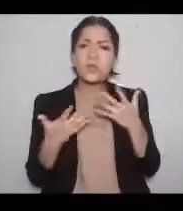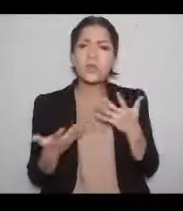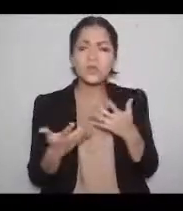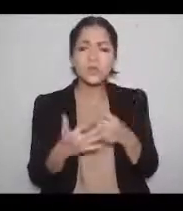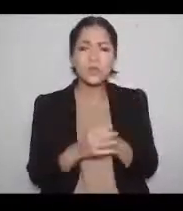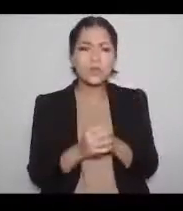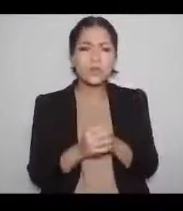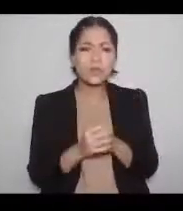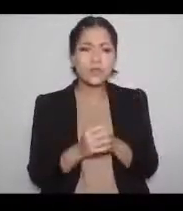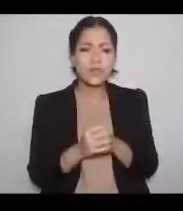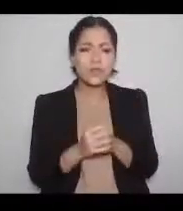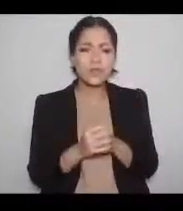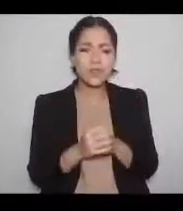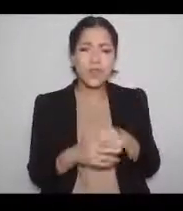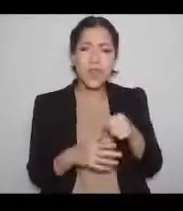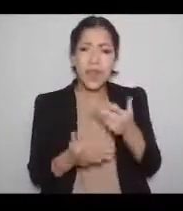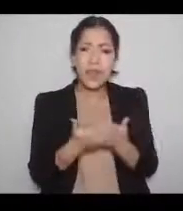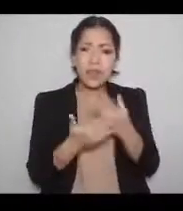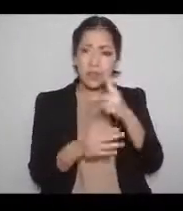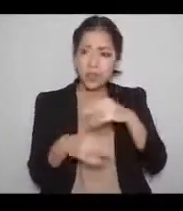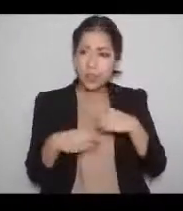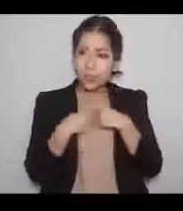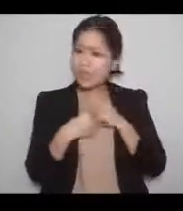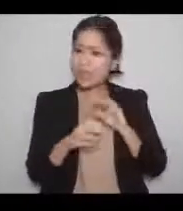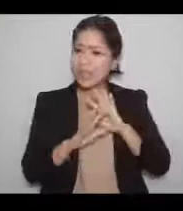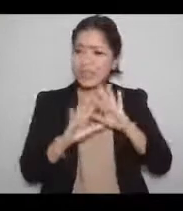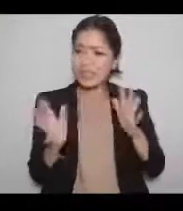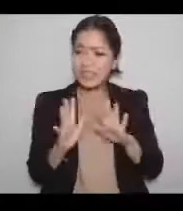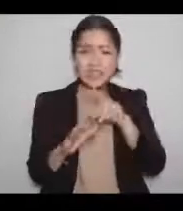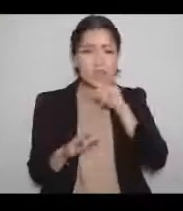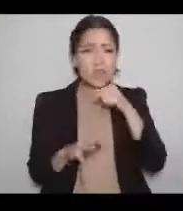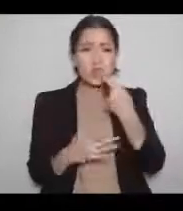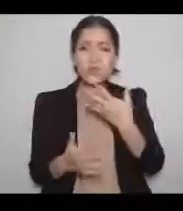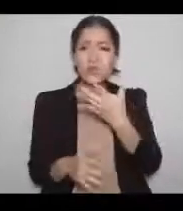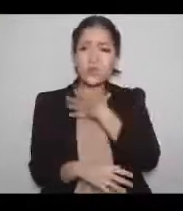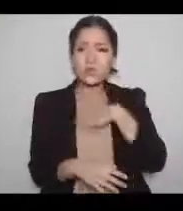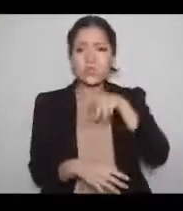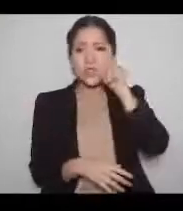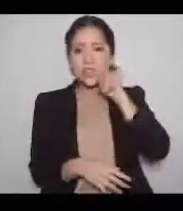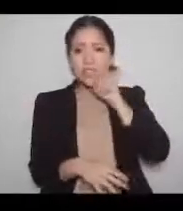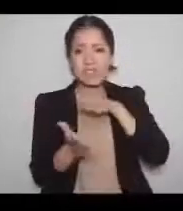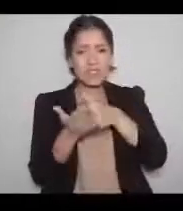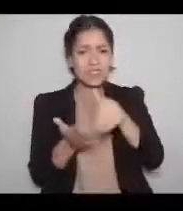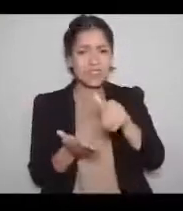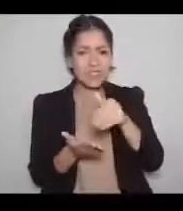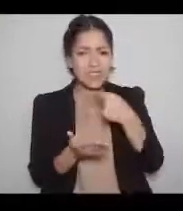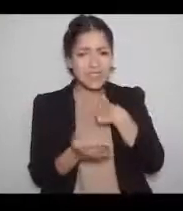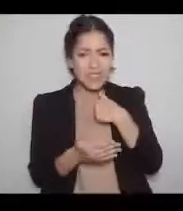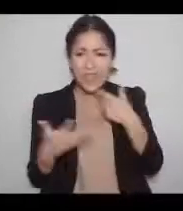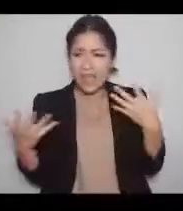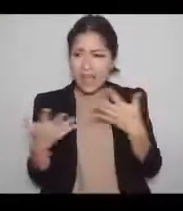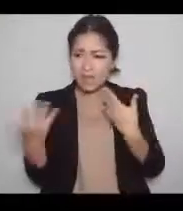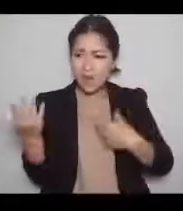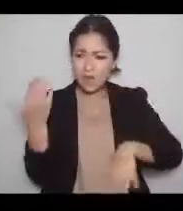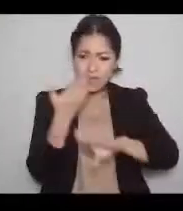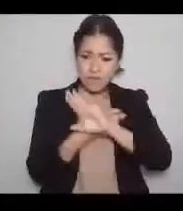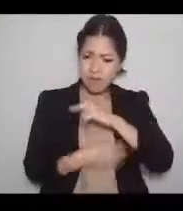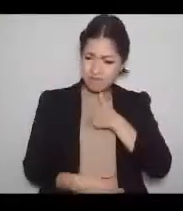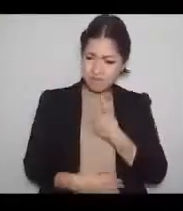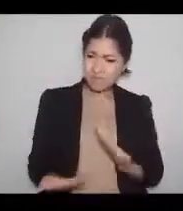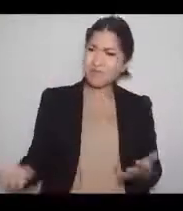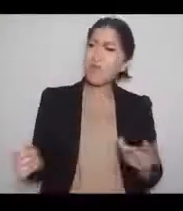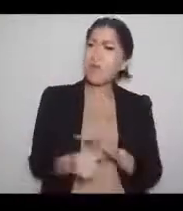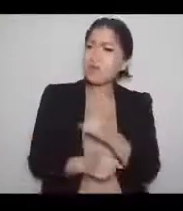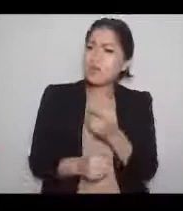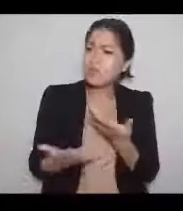¡Jodiste tu vida! ¡Tus hijas te mandaron a la chingada y me pendejeas a mí! ¿Te das